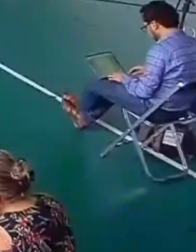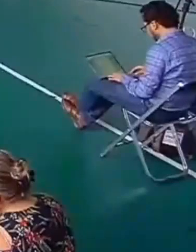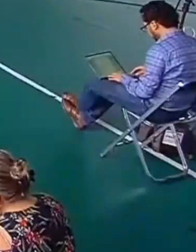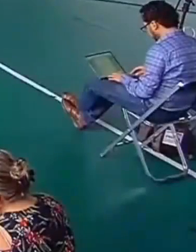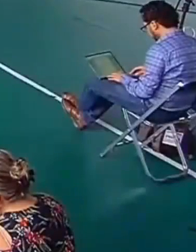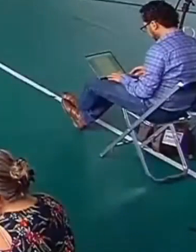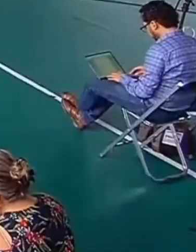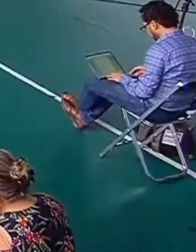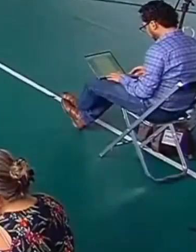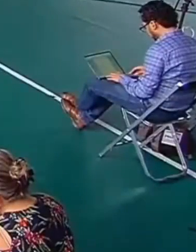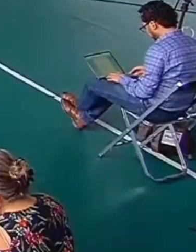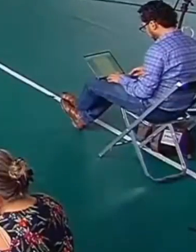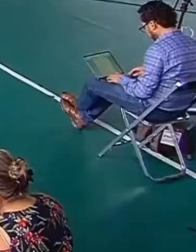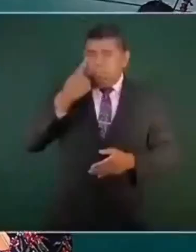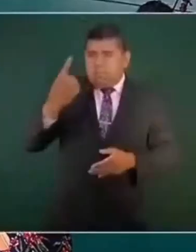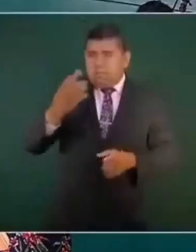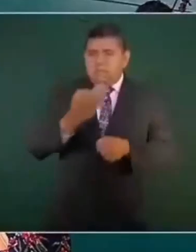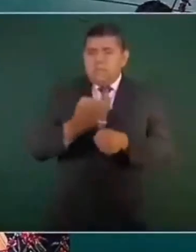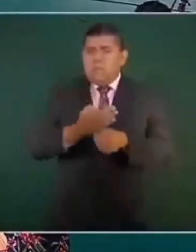contener